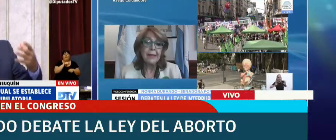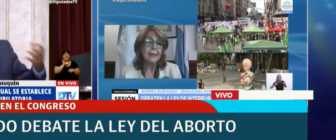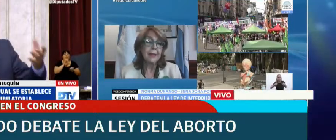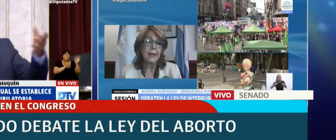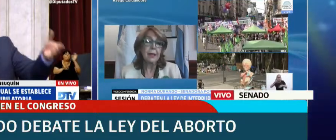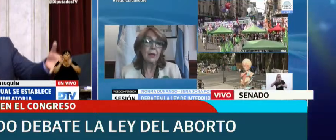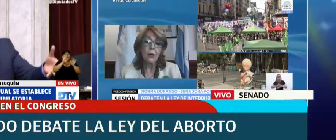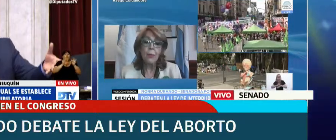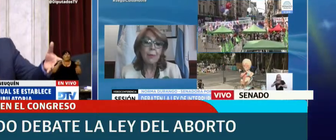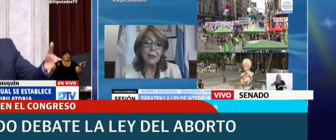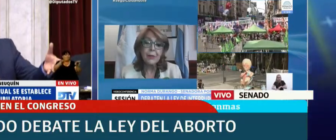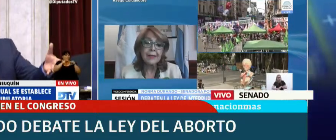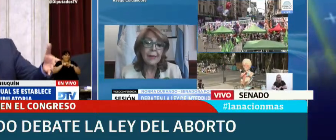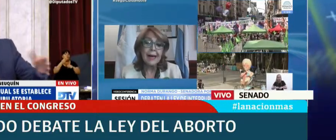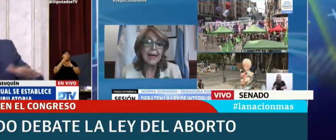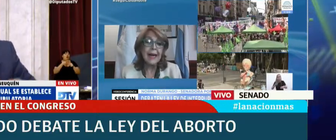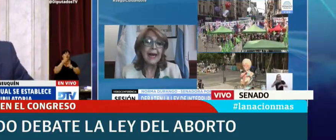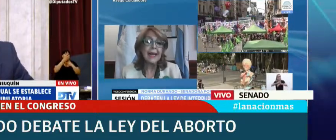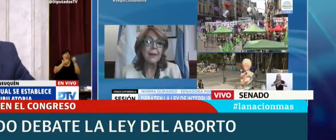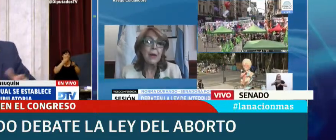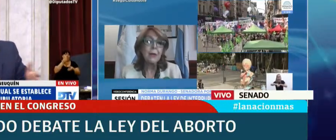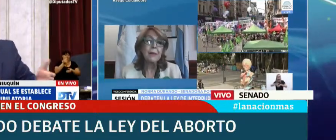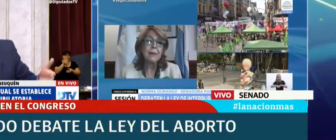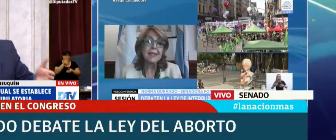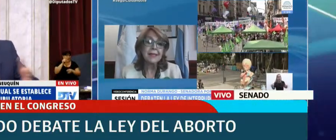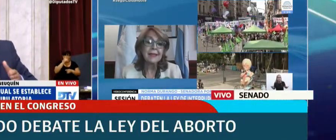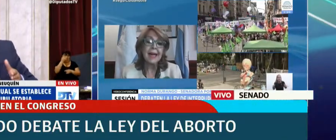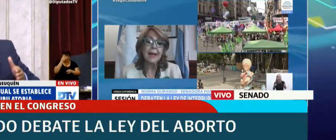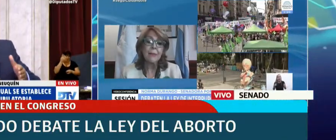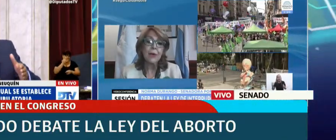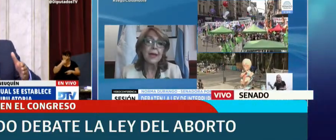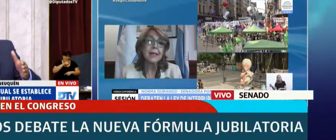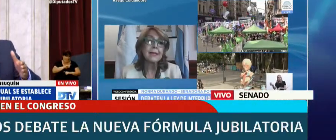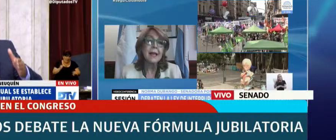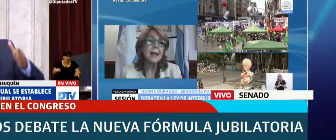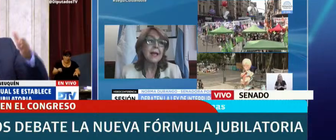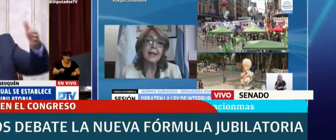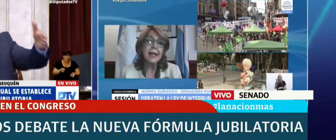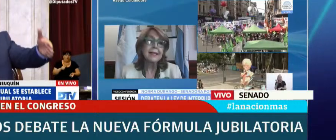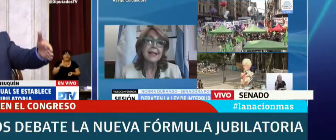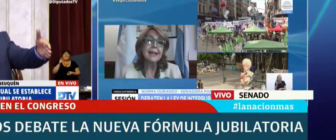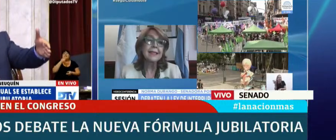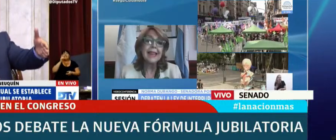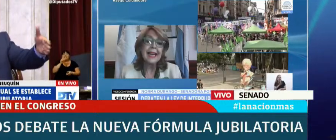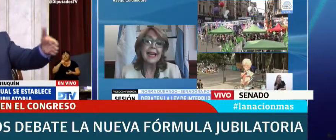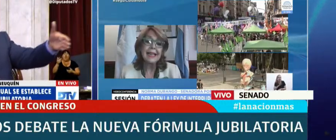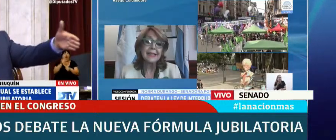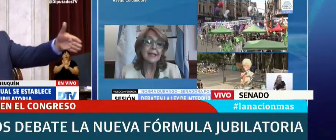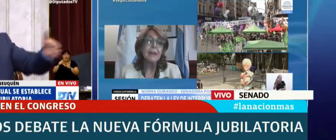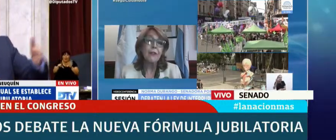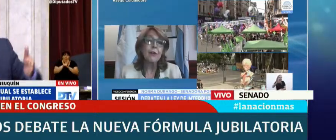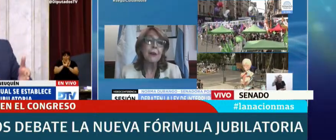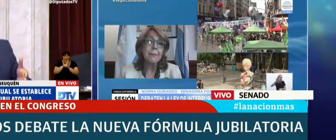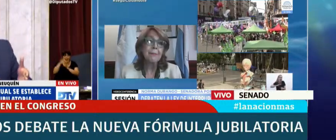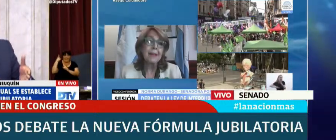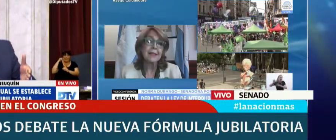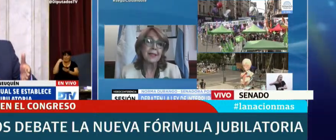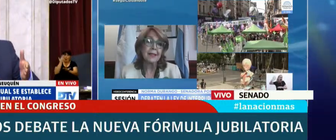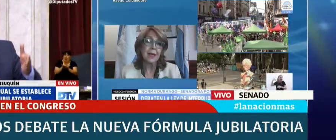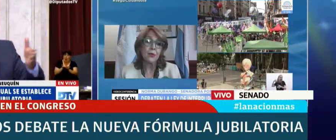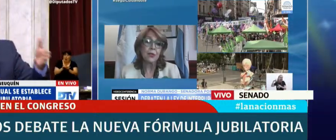la reforma del cálculo provisional para un triunfo económico pero alguna manera es un ajuste para el bolsillo de los jubilados y esto se va a